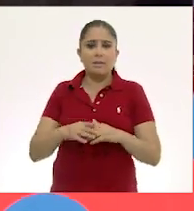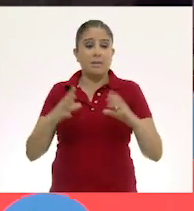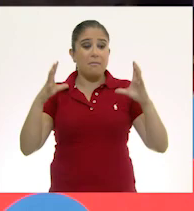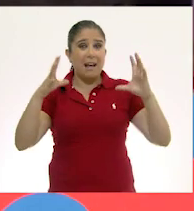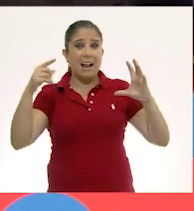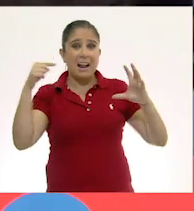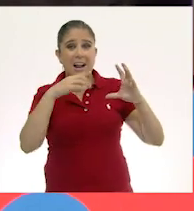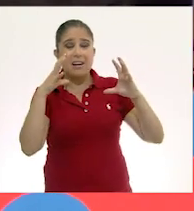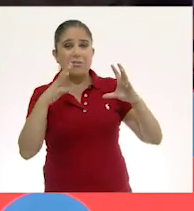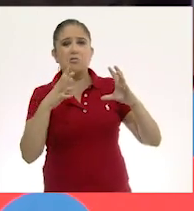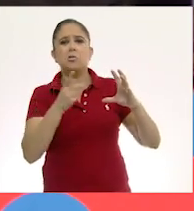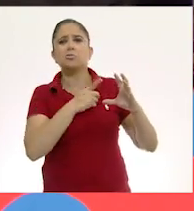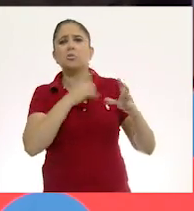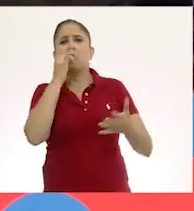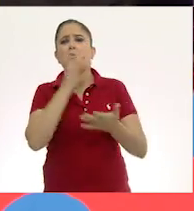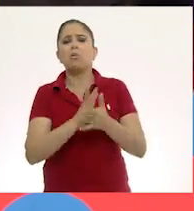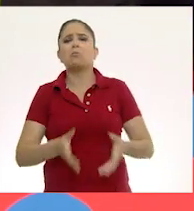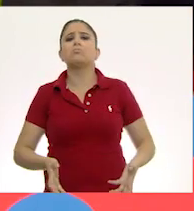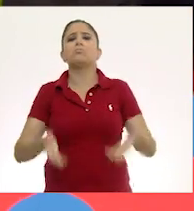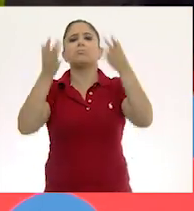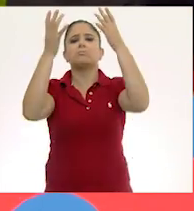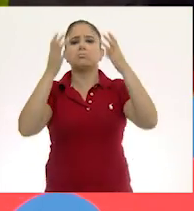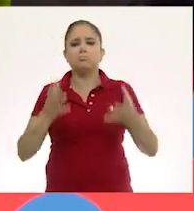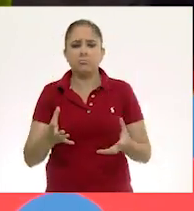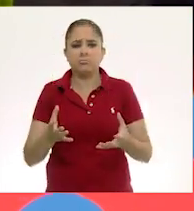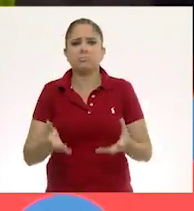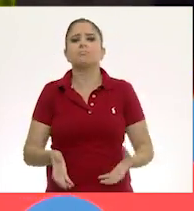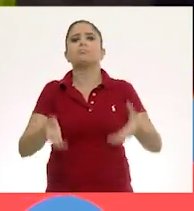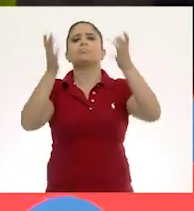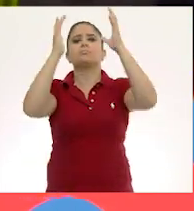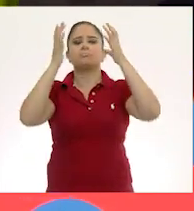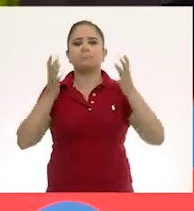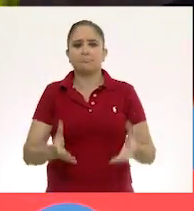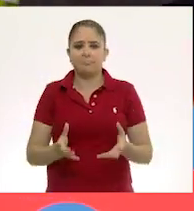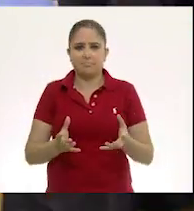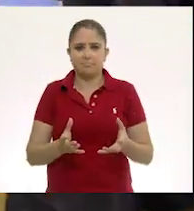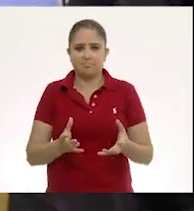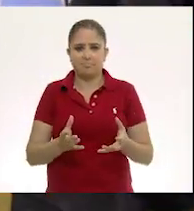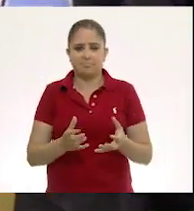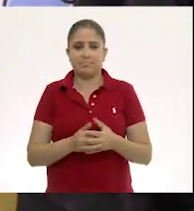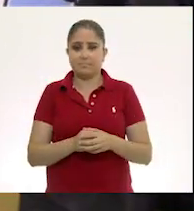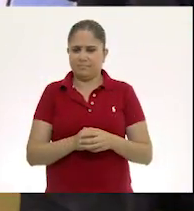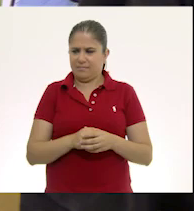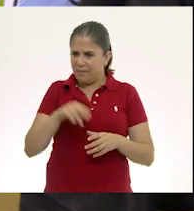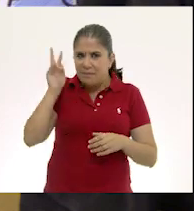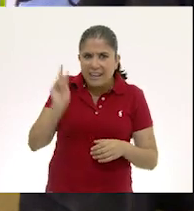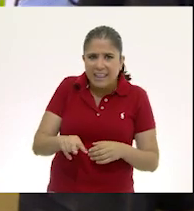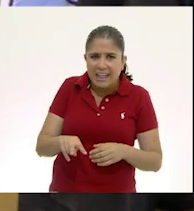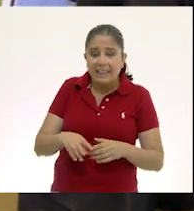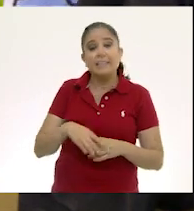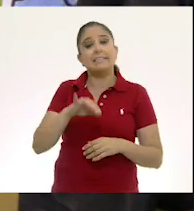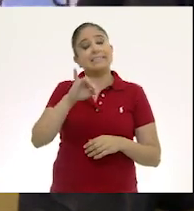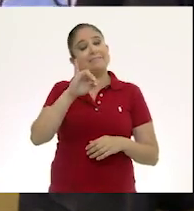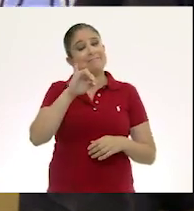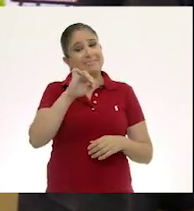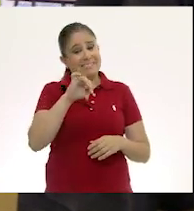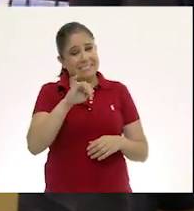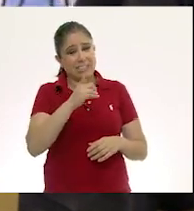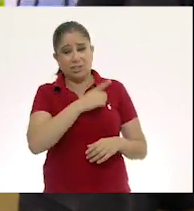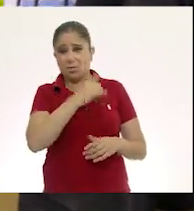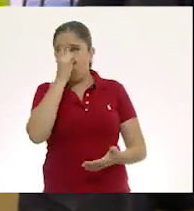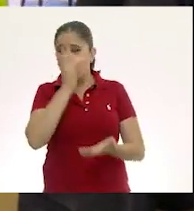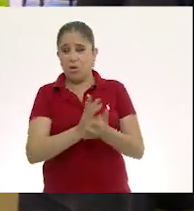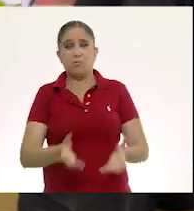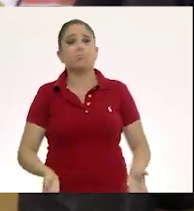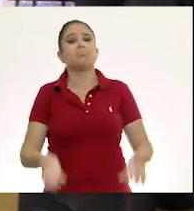balón solo sirve para lanzarlo y atraparlo. Lanzarlo y atraparlo. ¿De verdad? Sí. ¿Solo lanzarlo